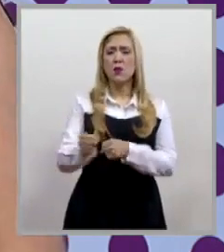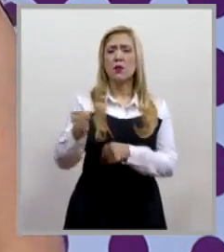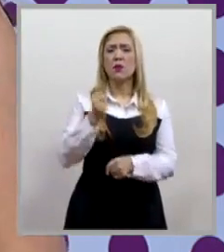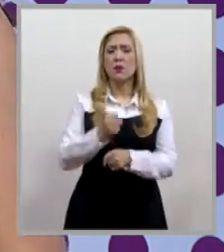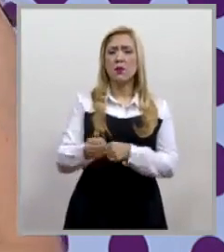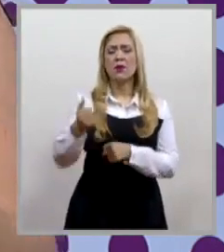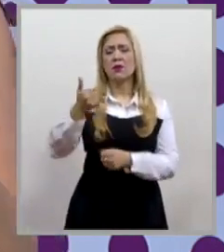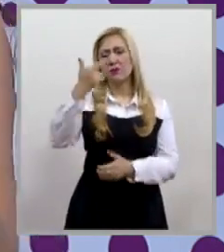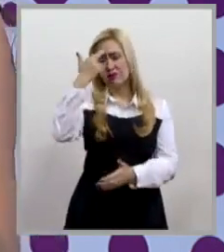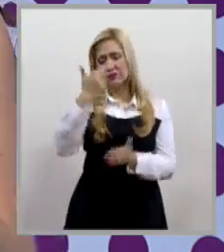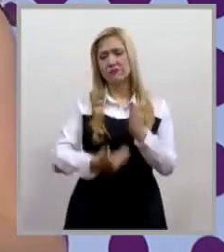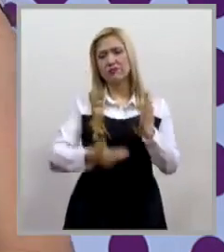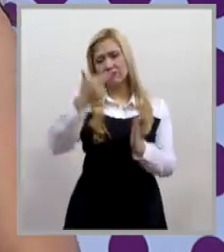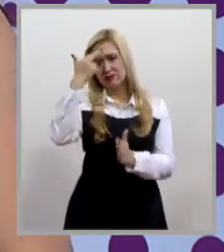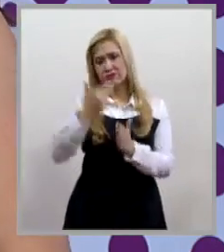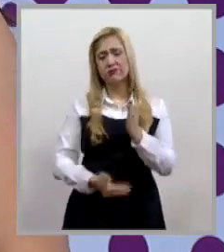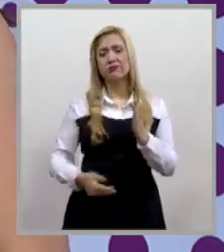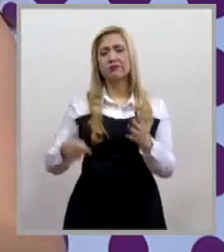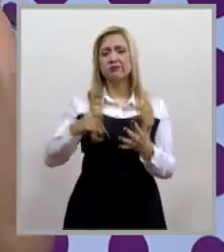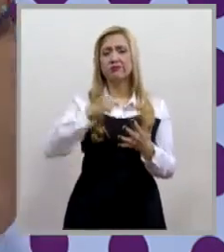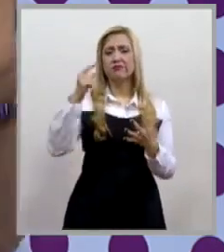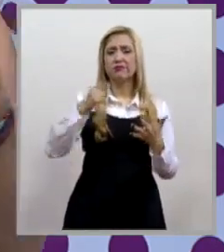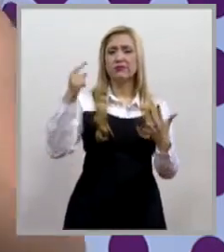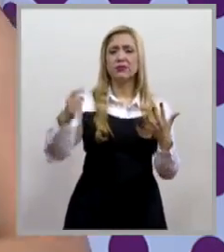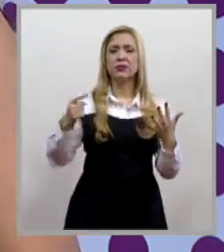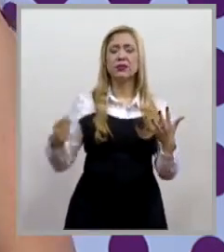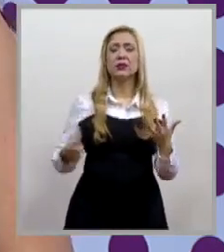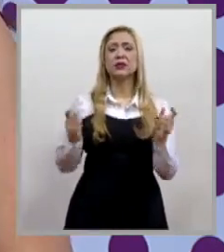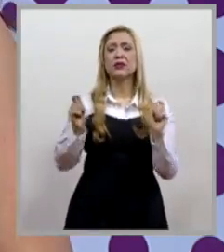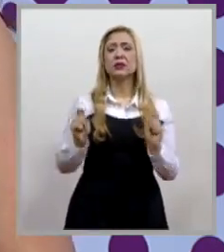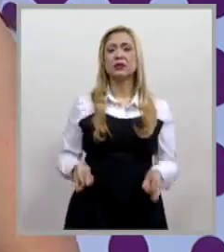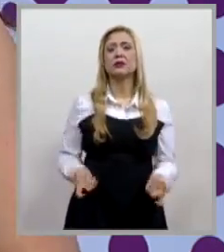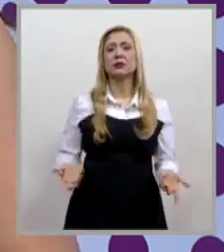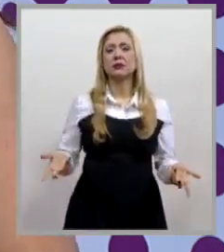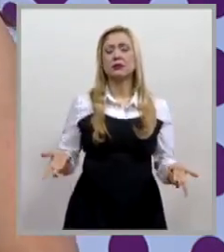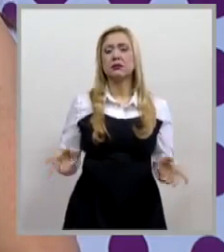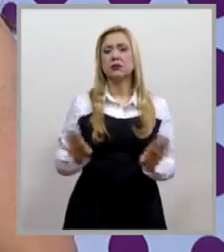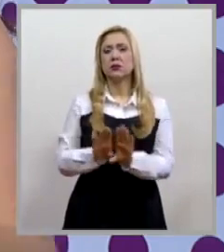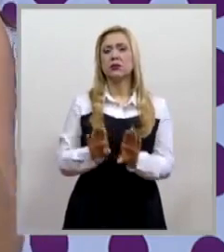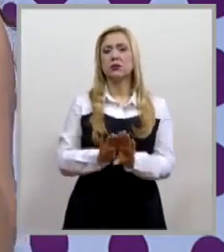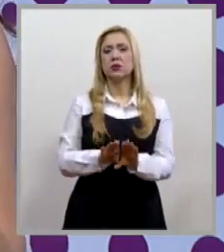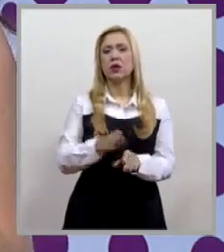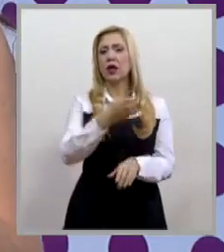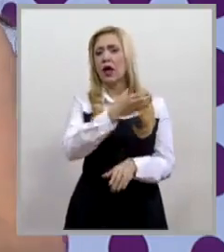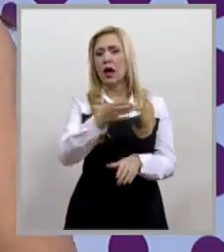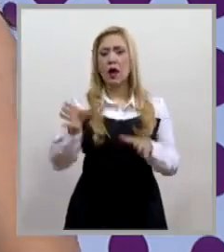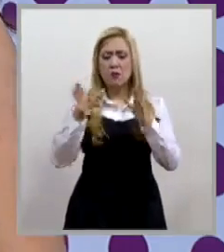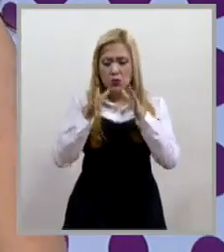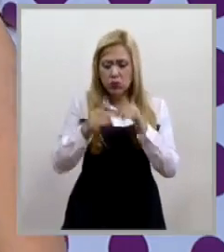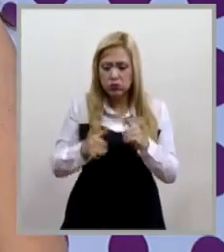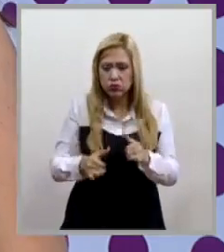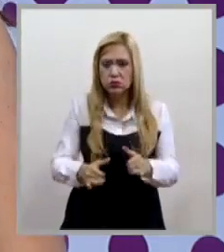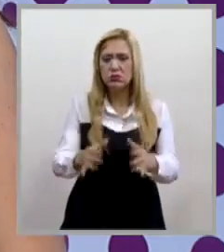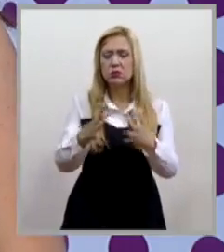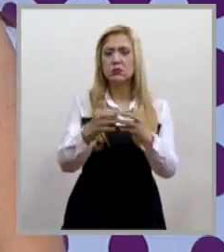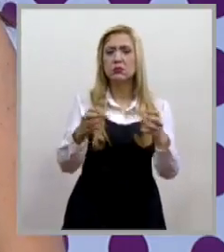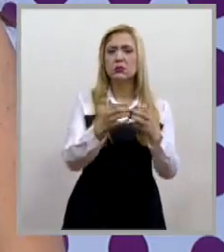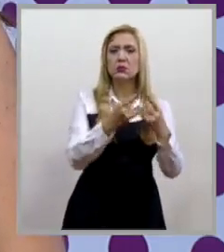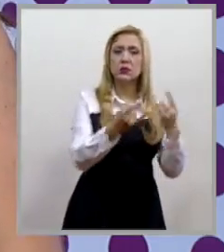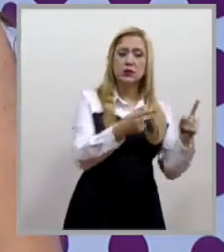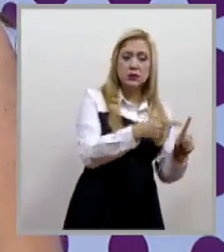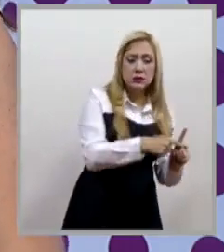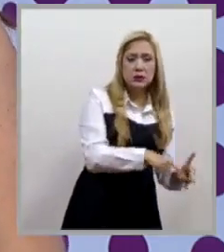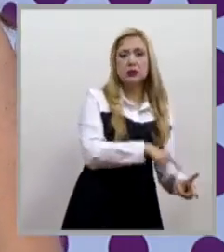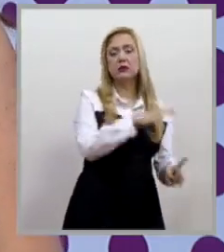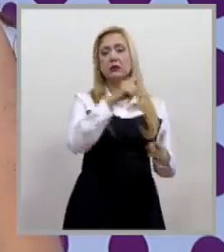Claro. A detalle, ¿no? que quedaron como estándares en el caso Campo Algodonero, pues los aterriza aquí con esta sentencia